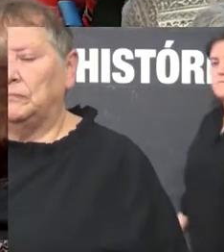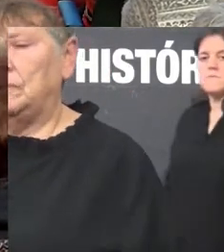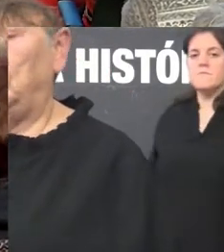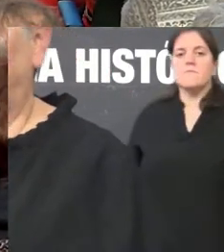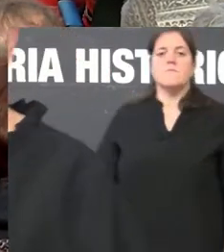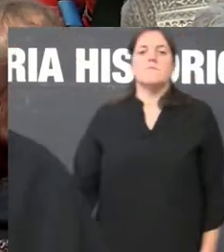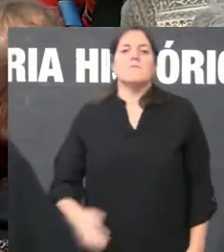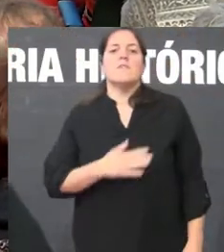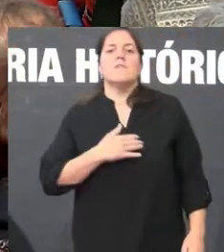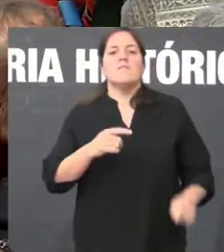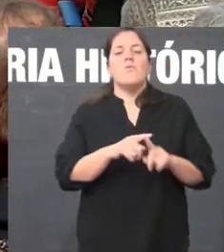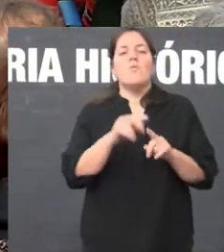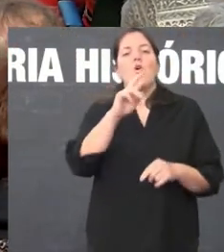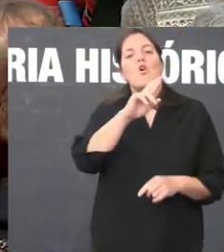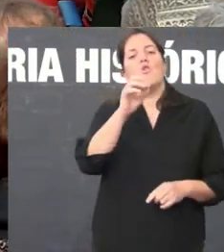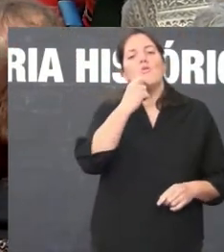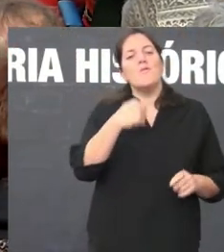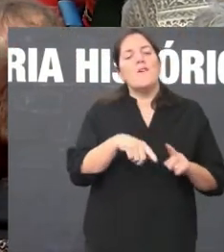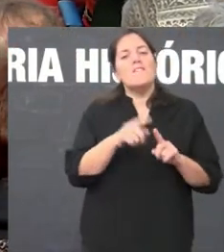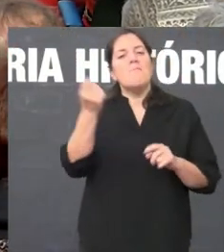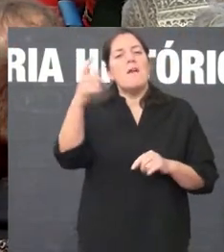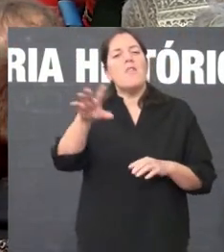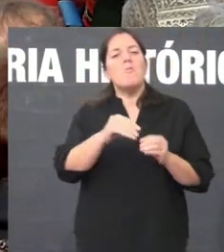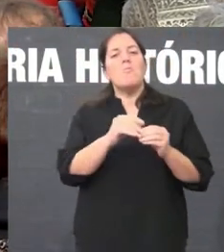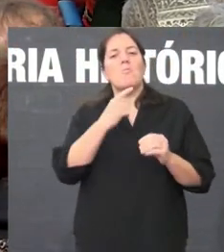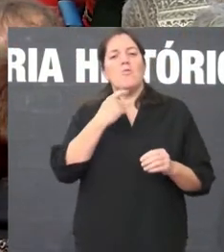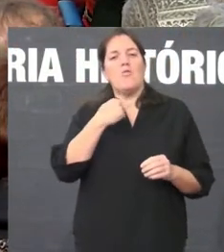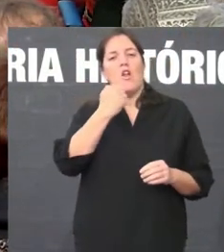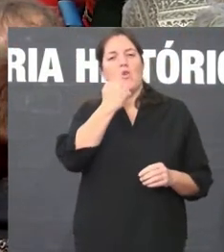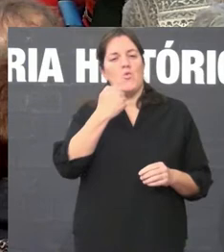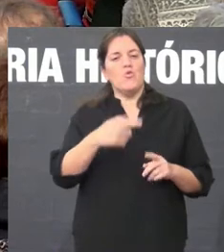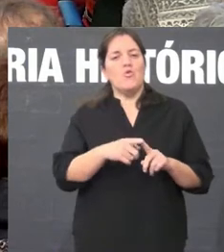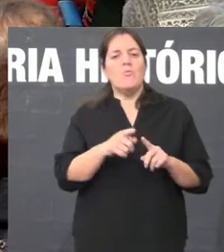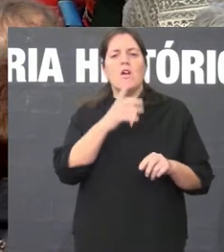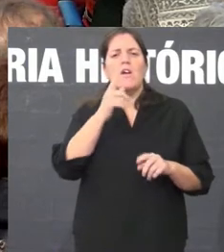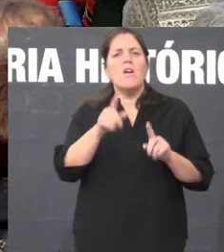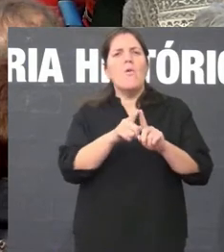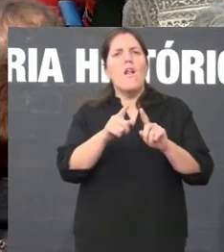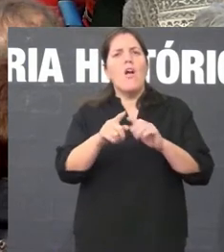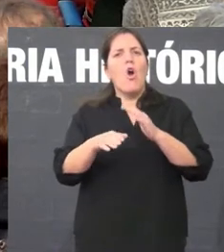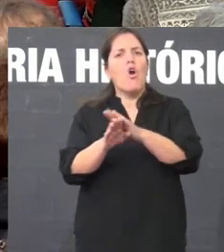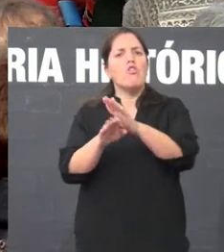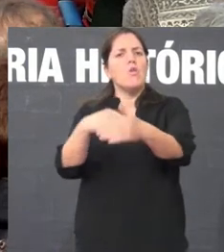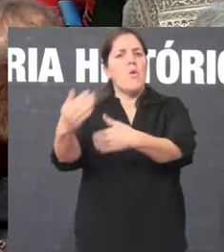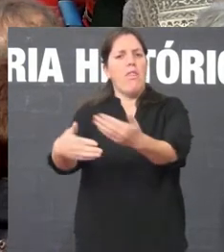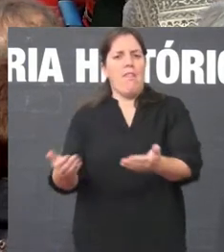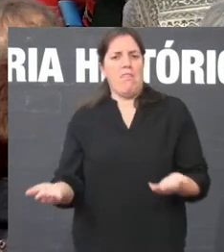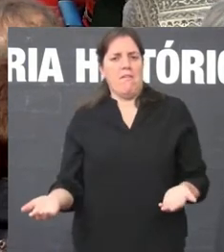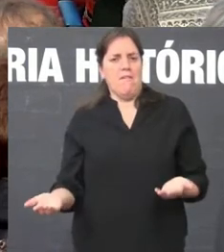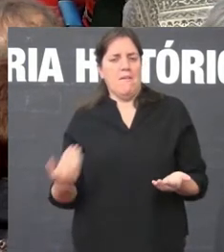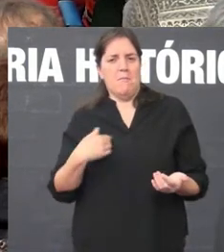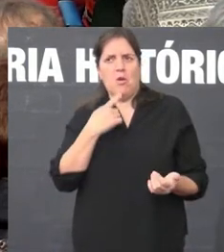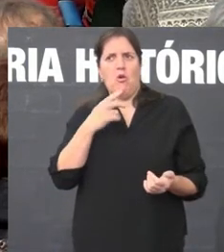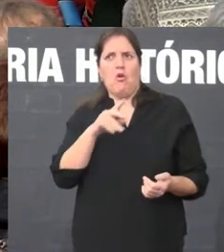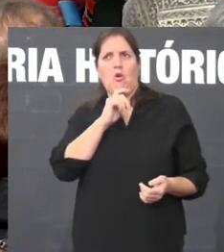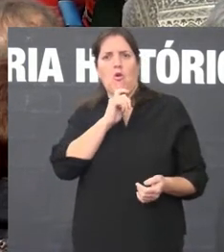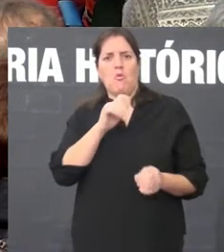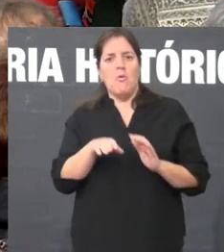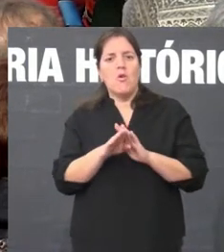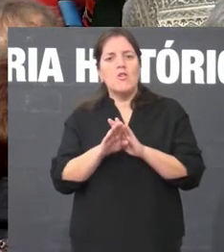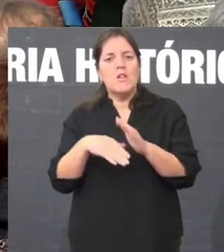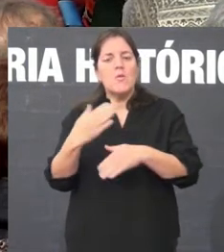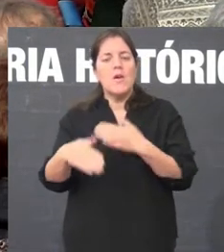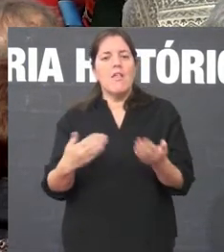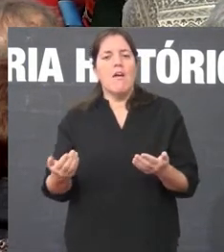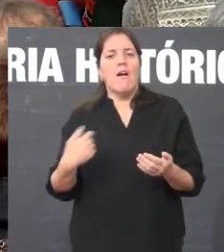esto es muy ruso, se parecen un montón en esto a los rusos, el concepto es, hay una continuidad. Dices, no puede haber una continuidad. ¿Qué eran las Cortes franquistas? O